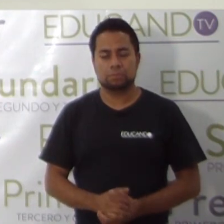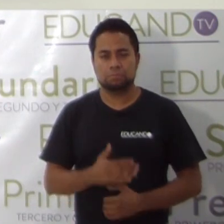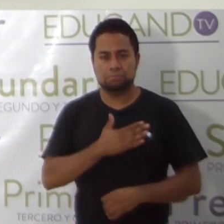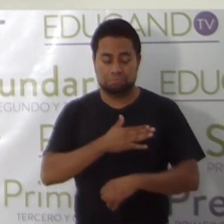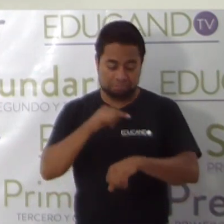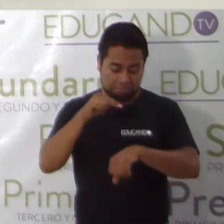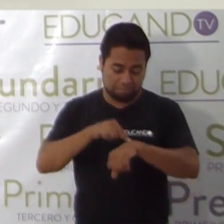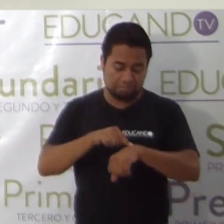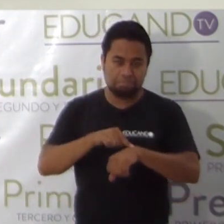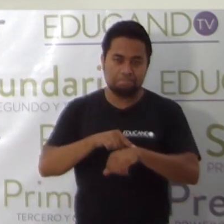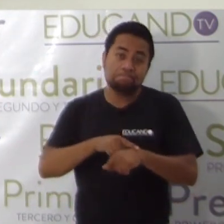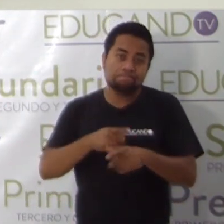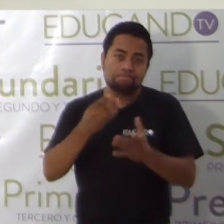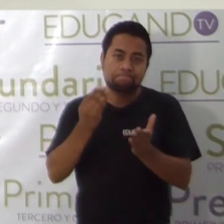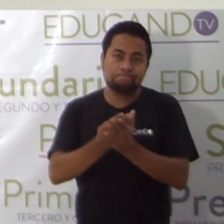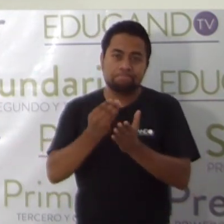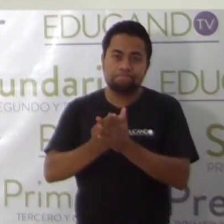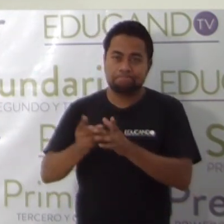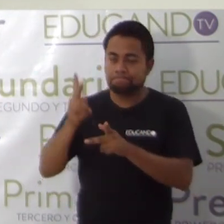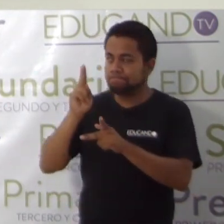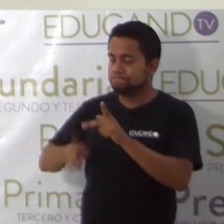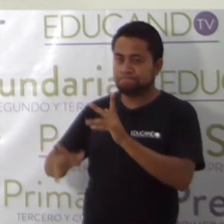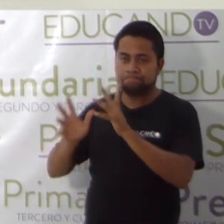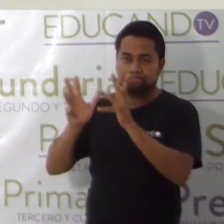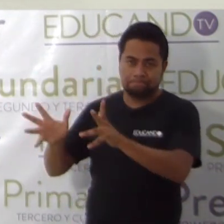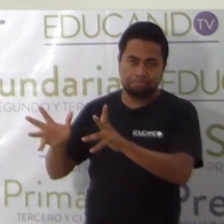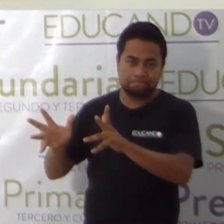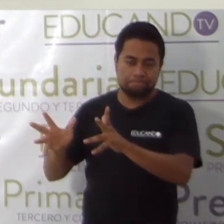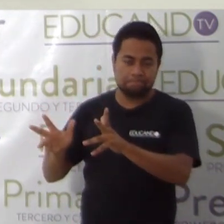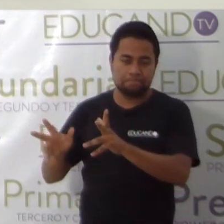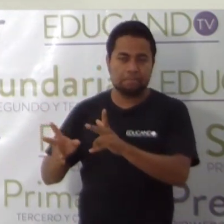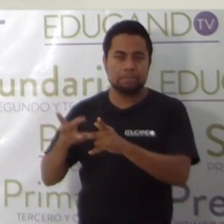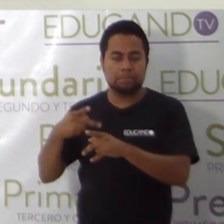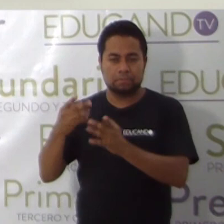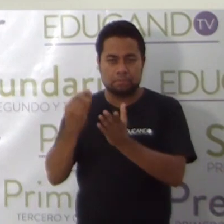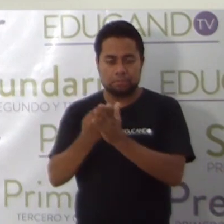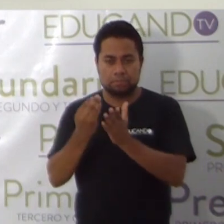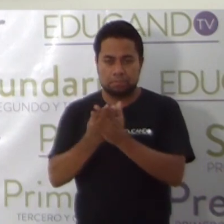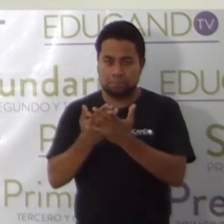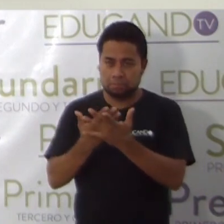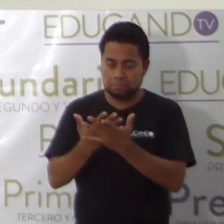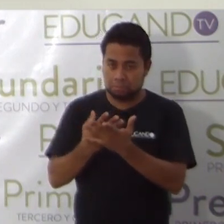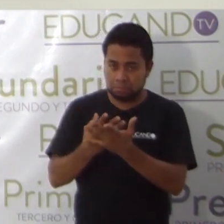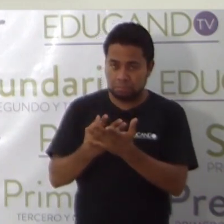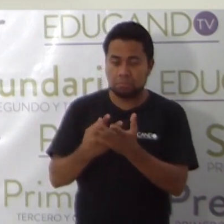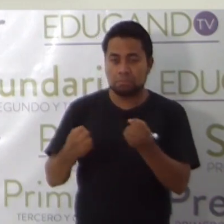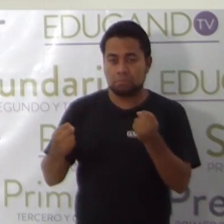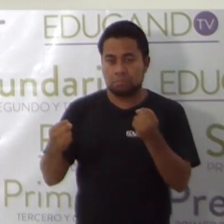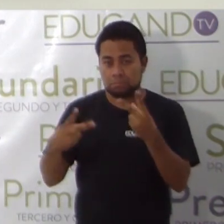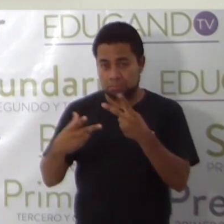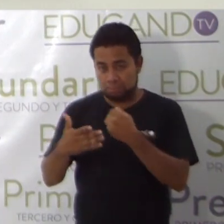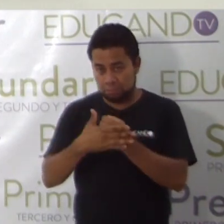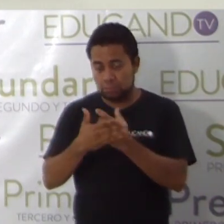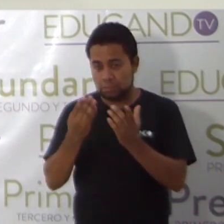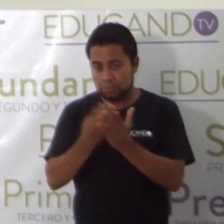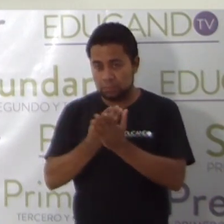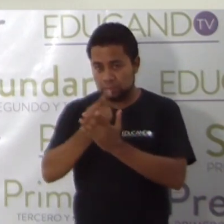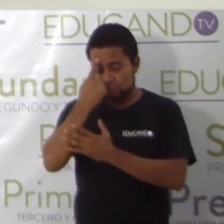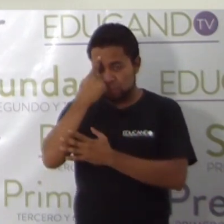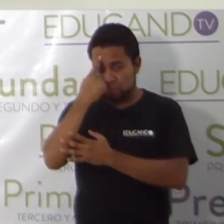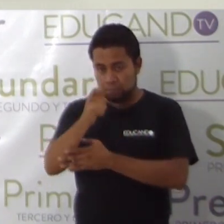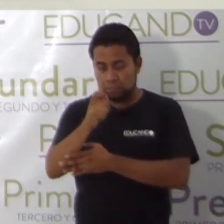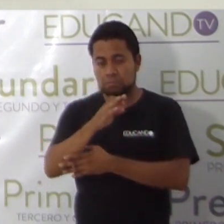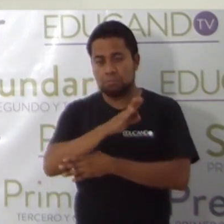tiempo vamos a tener que dejar esta tabla de frecuencias aquí, pero los espero en la siguiente sesión para